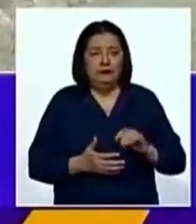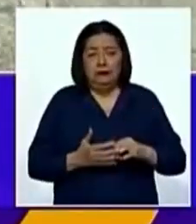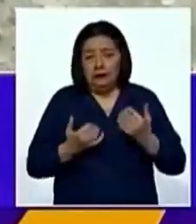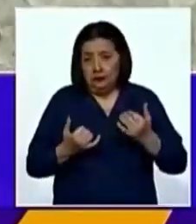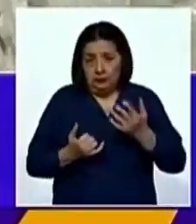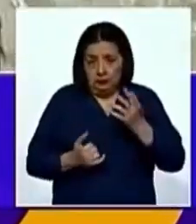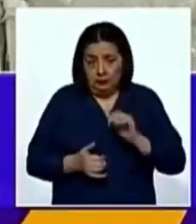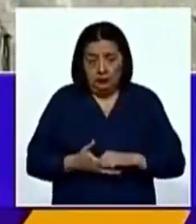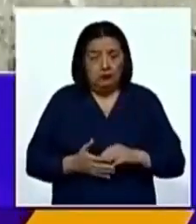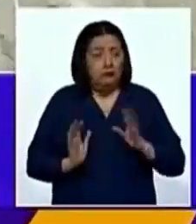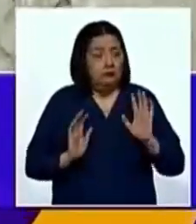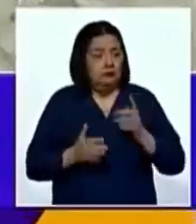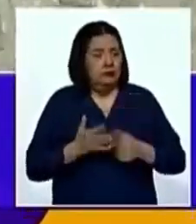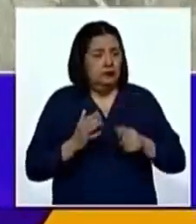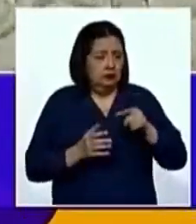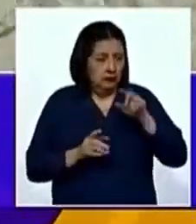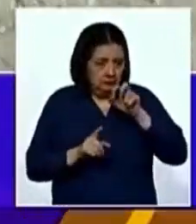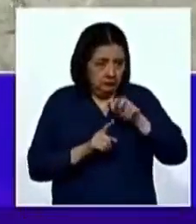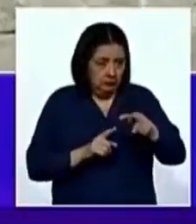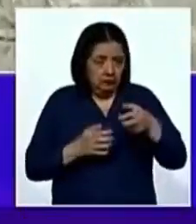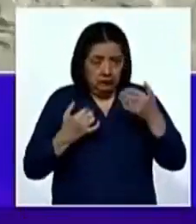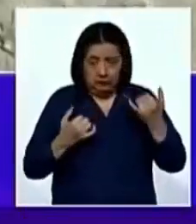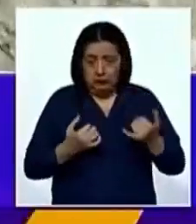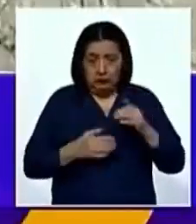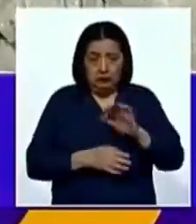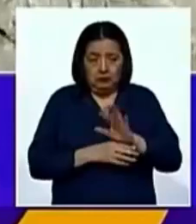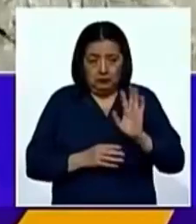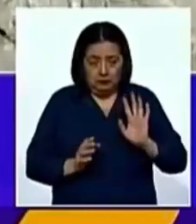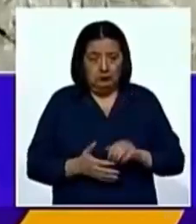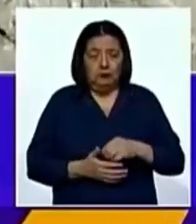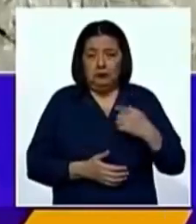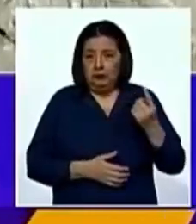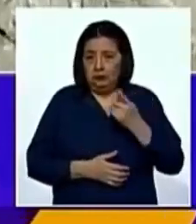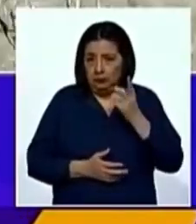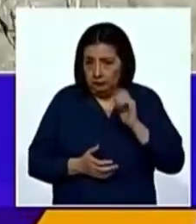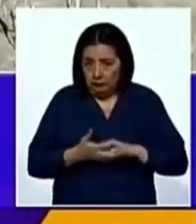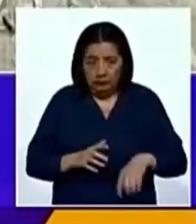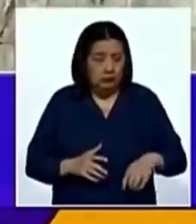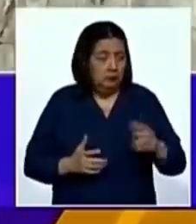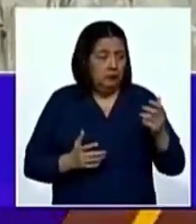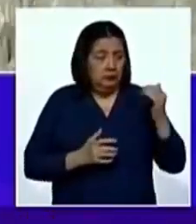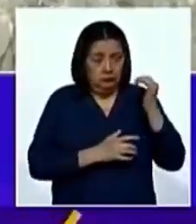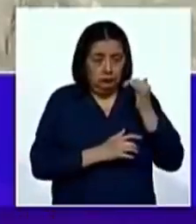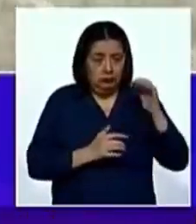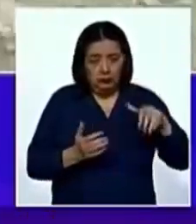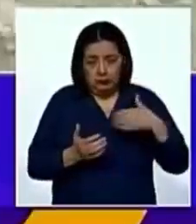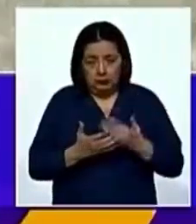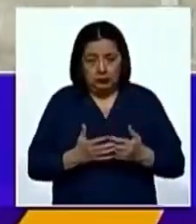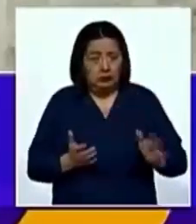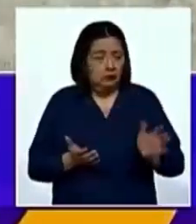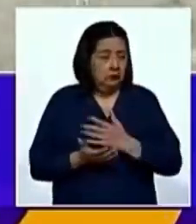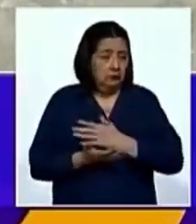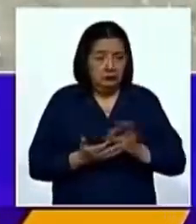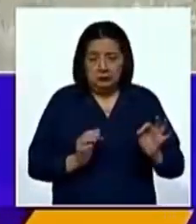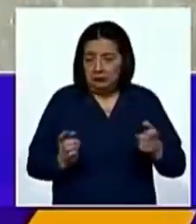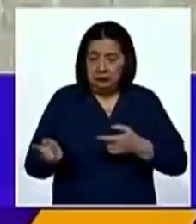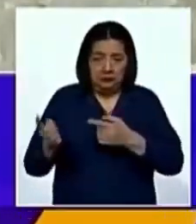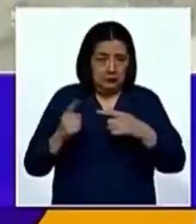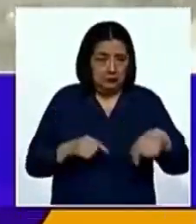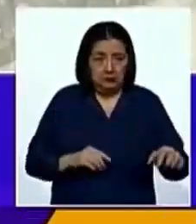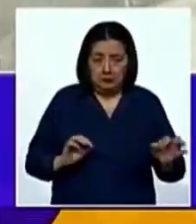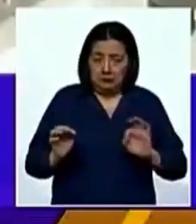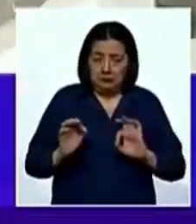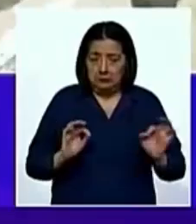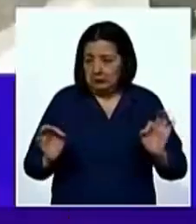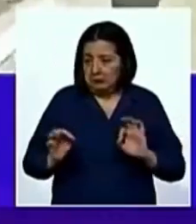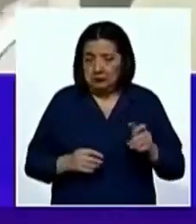día de hoy, se registró esto y a esta hora de la tarde, porque somos el único medio de comunicación que ha llegado desde este lugar, no se ha acercado, no se ha